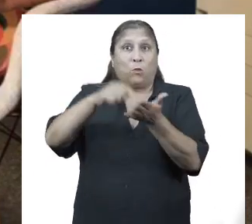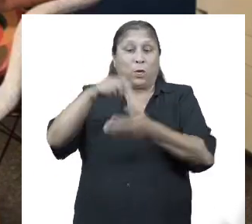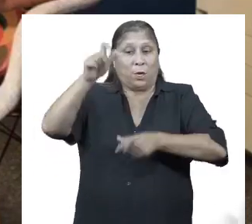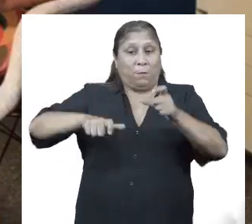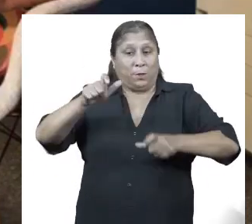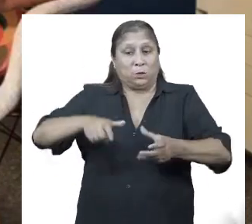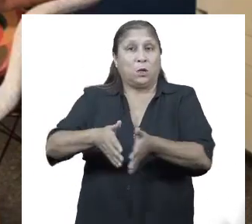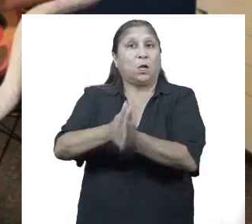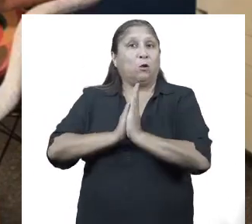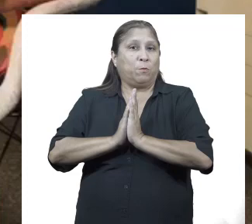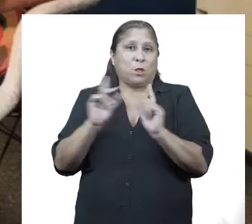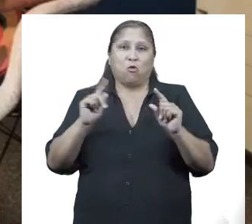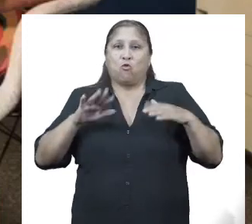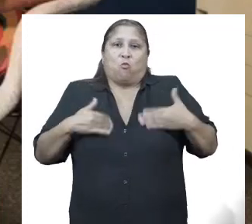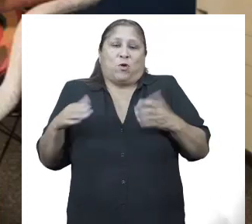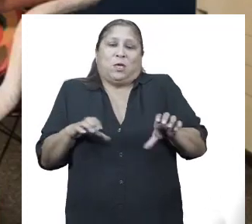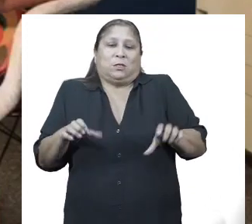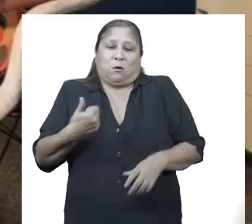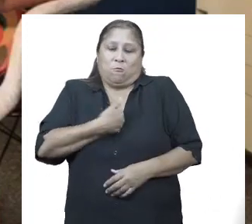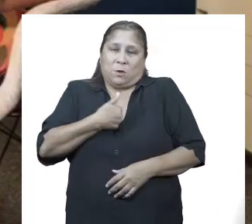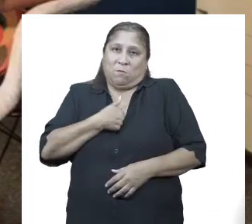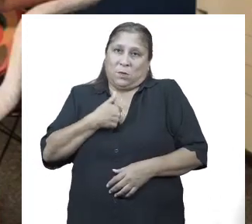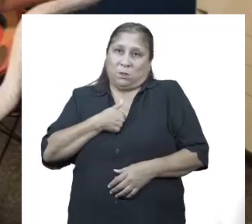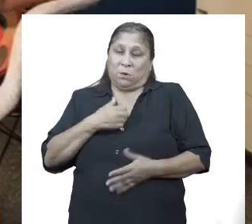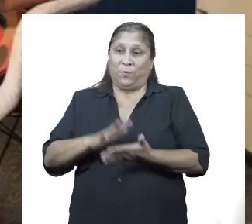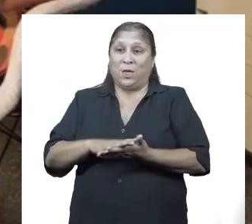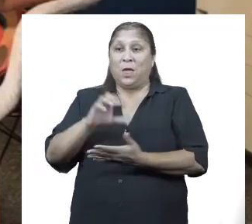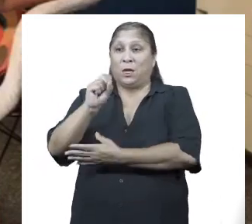la persona que lo solicita comúnmente no puede hacerlo por sí solo.